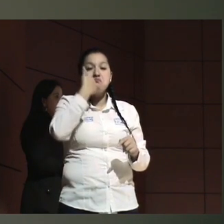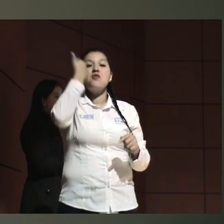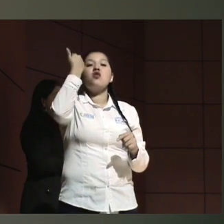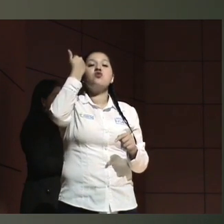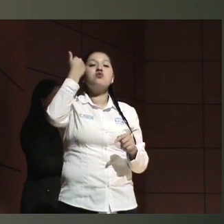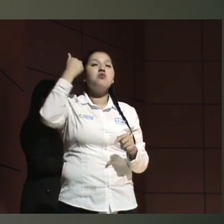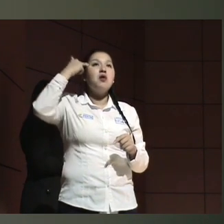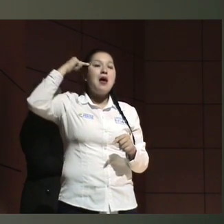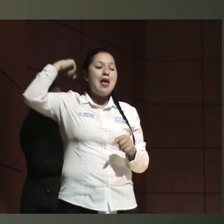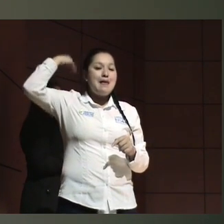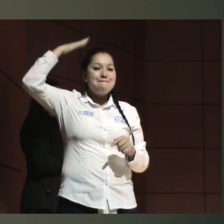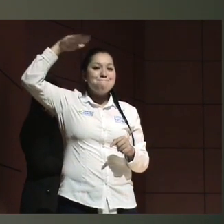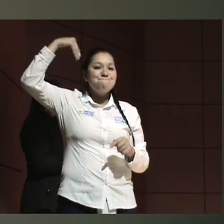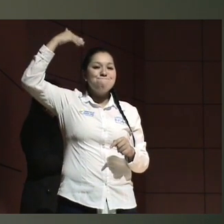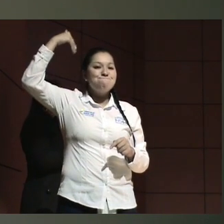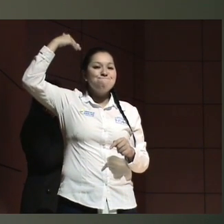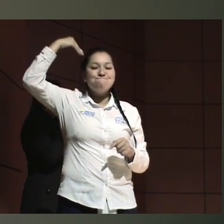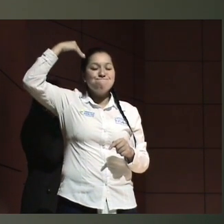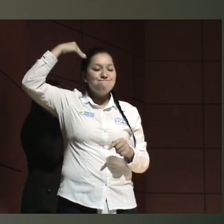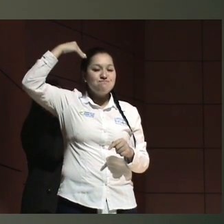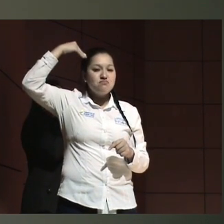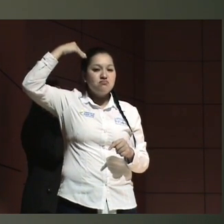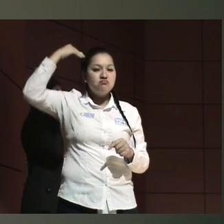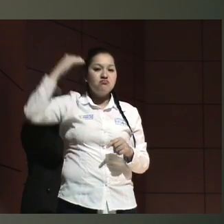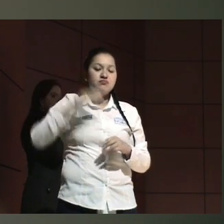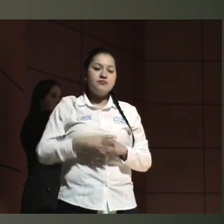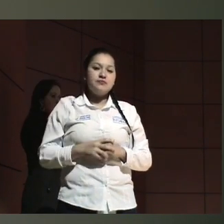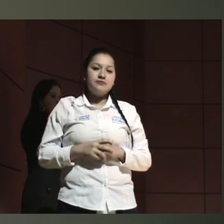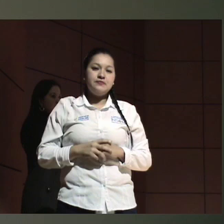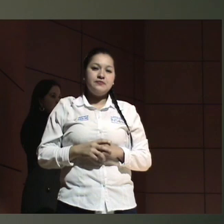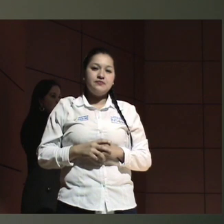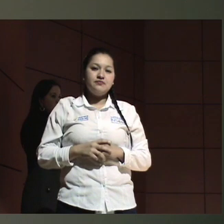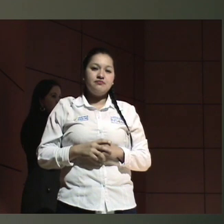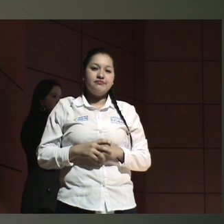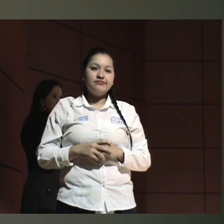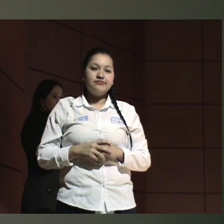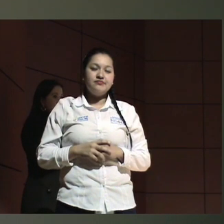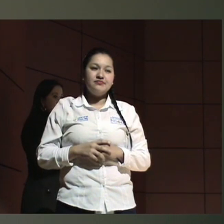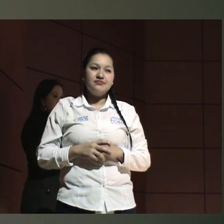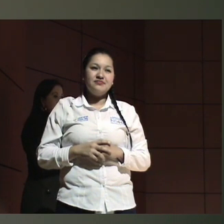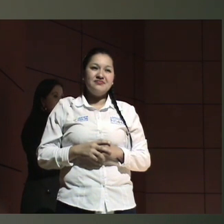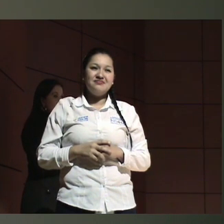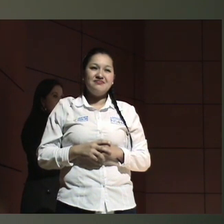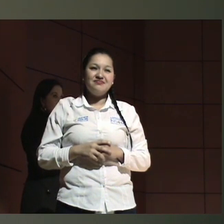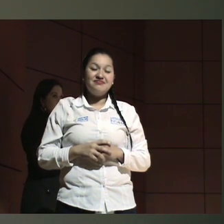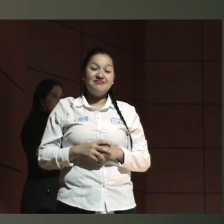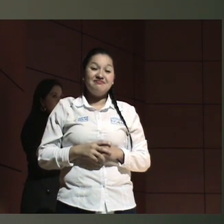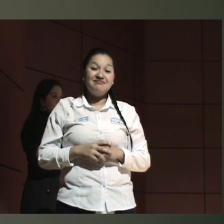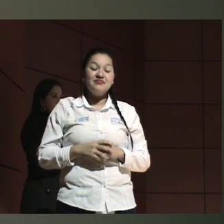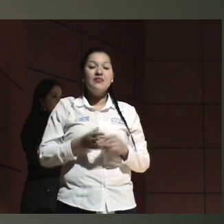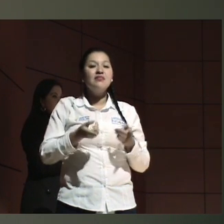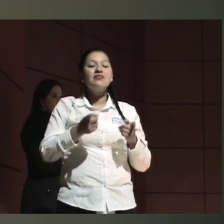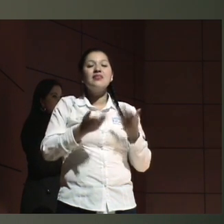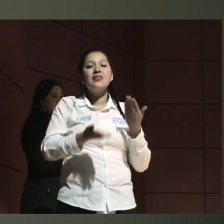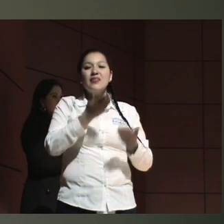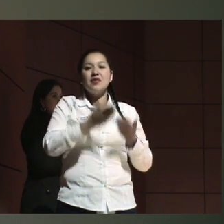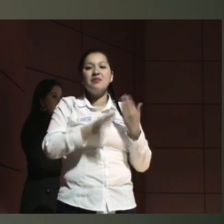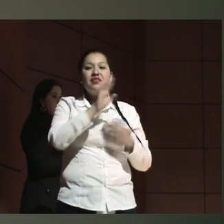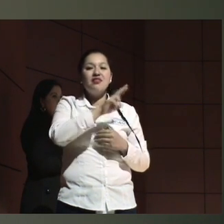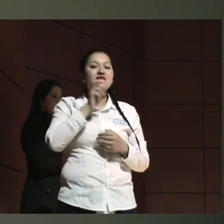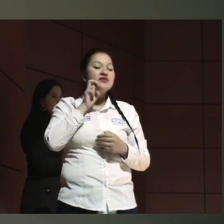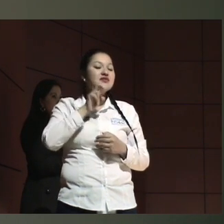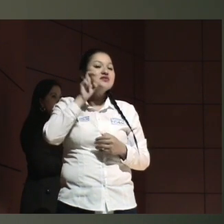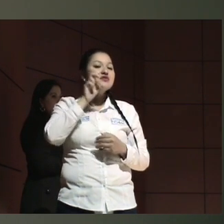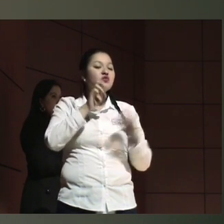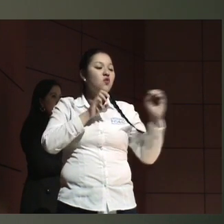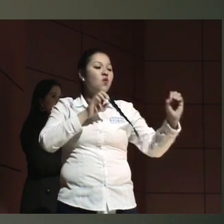negocial como era el caso del disipador o dilapidador sino que también lo había en razón del sexo ya que la